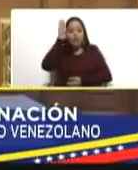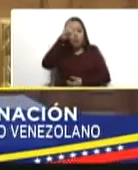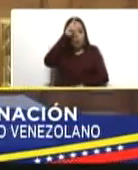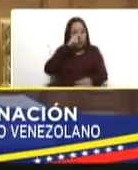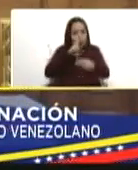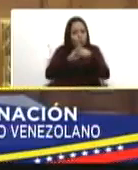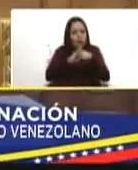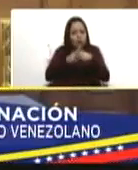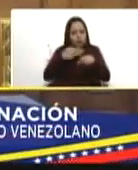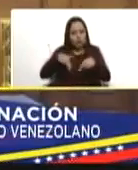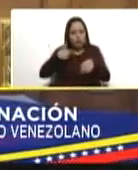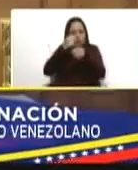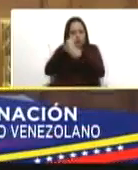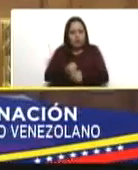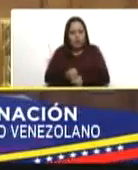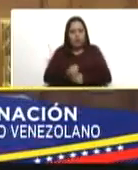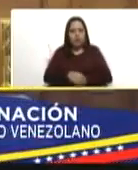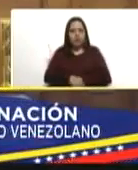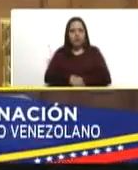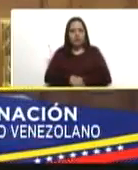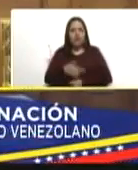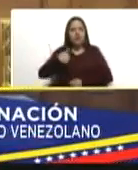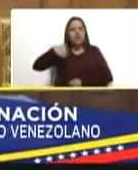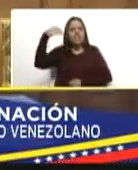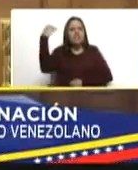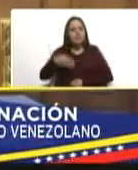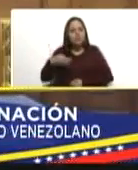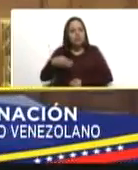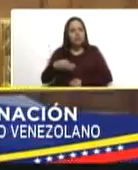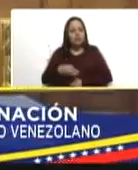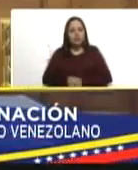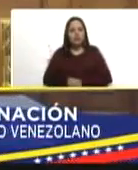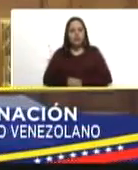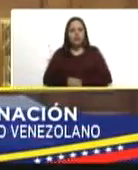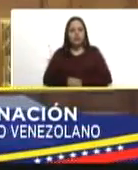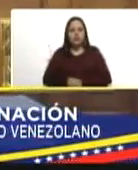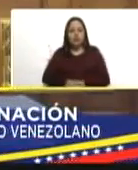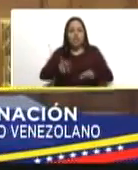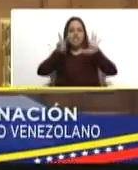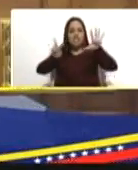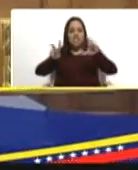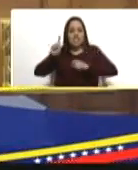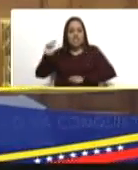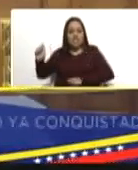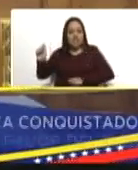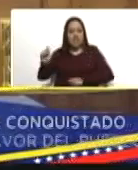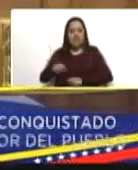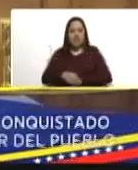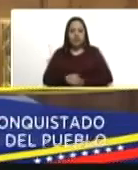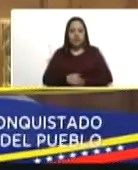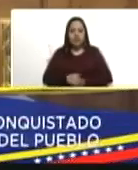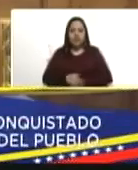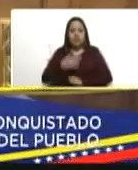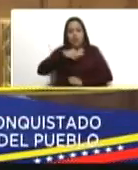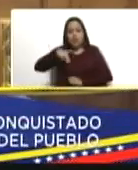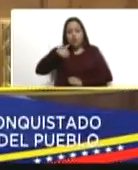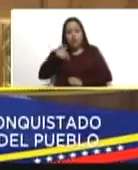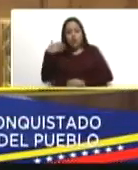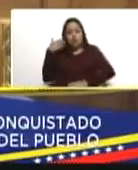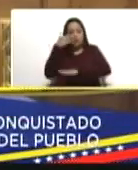que nos espera Estoy seguro que con la 7t vamos al